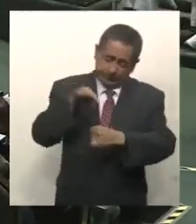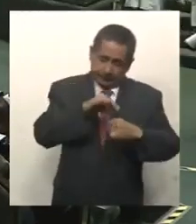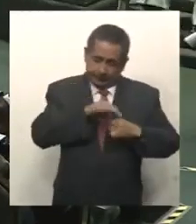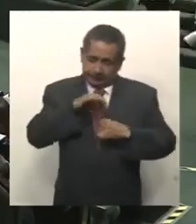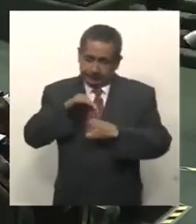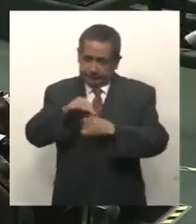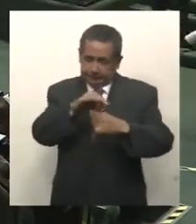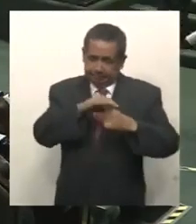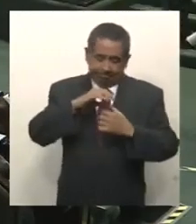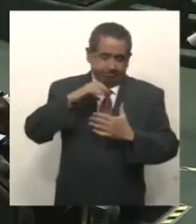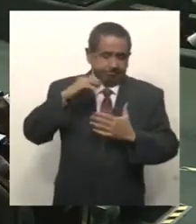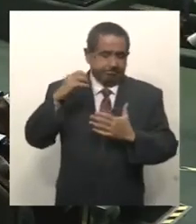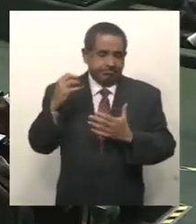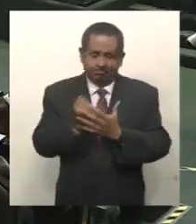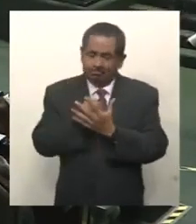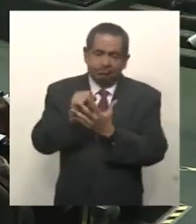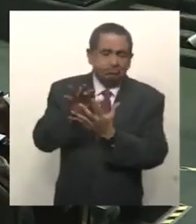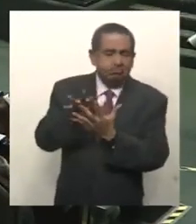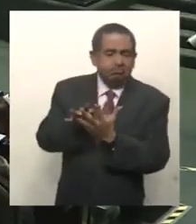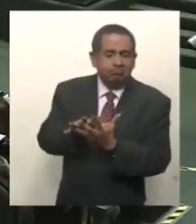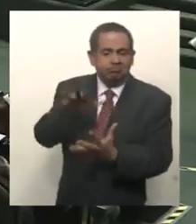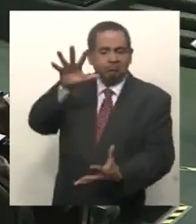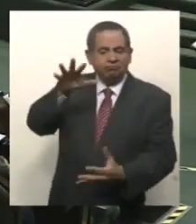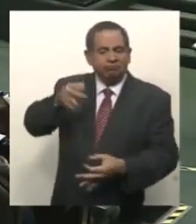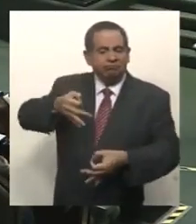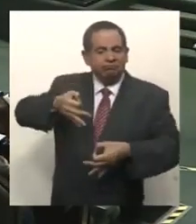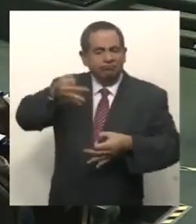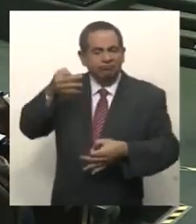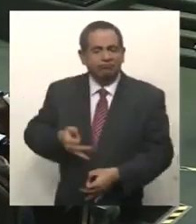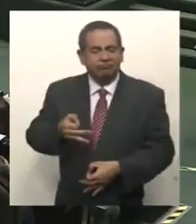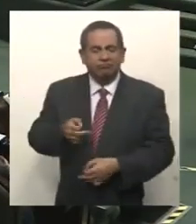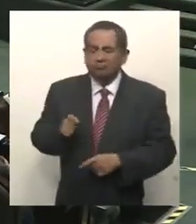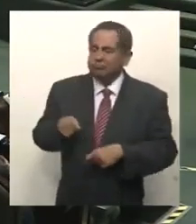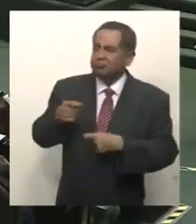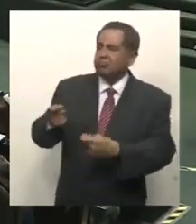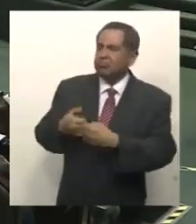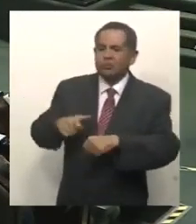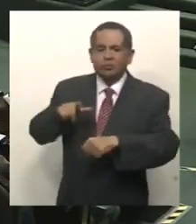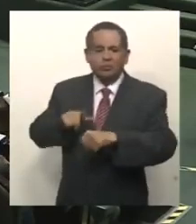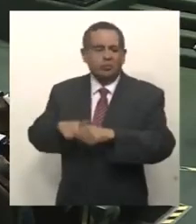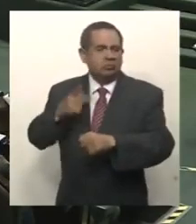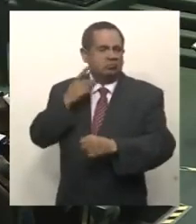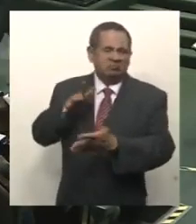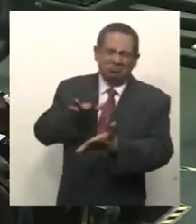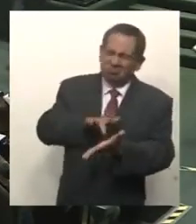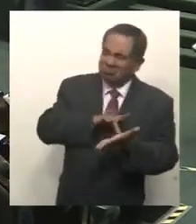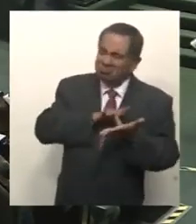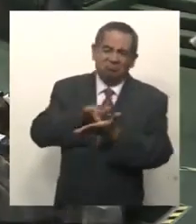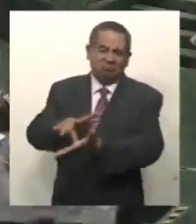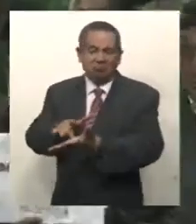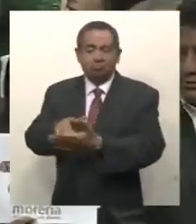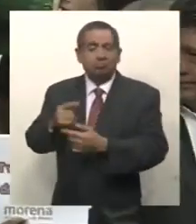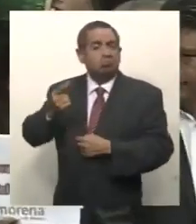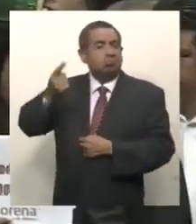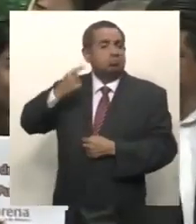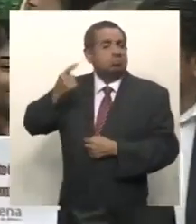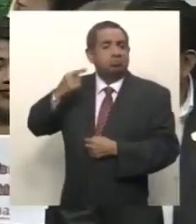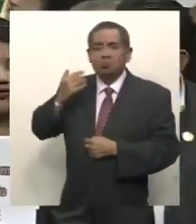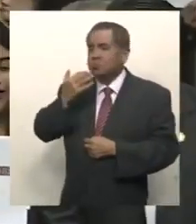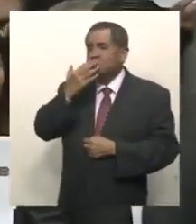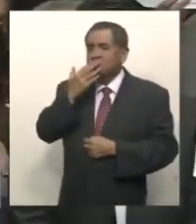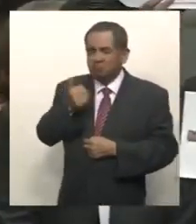elección con la mayor legitimidad social y política de las últimas